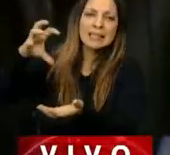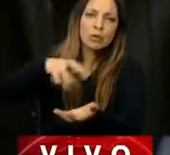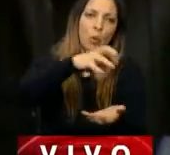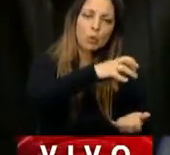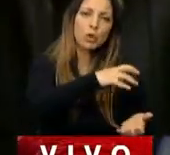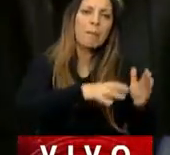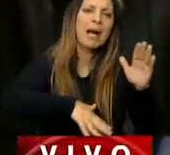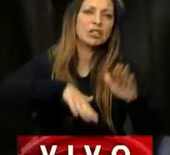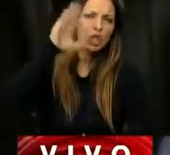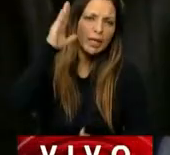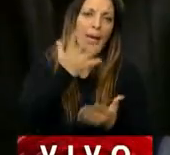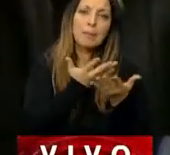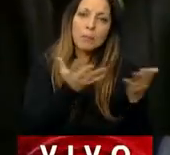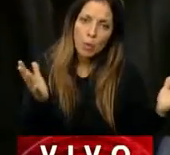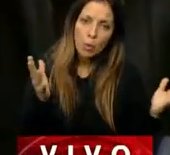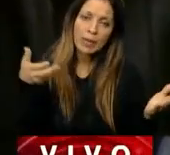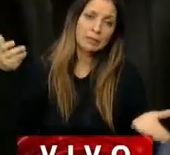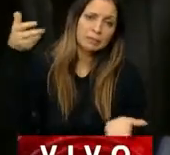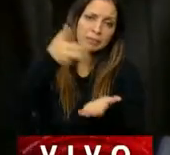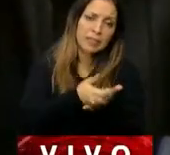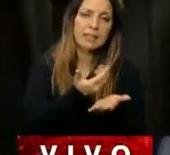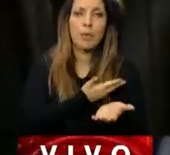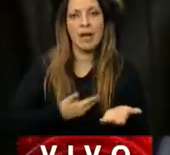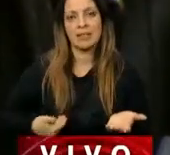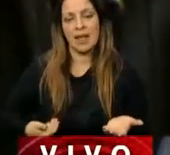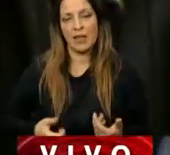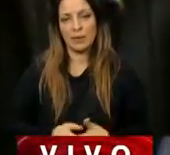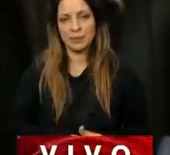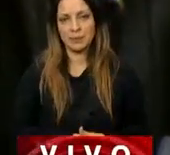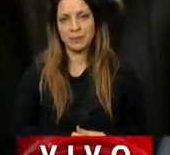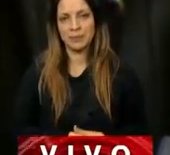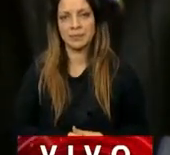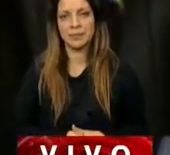mayoría públicos y financiados por el Estado.